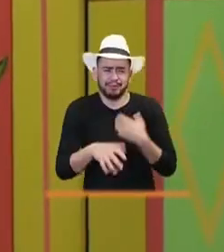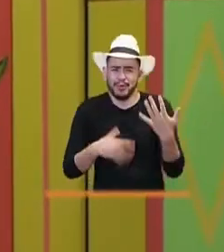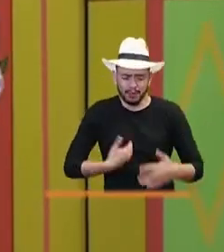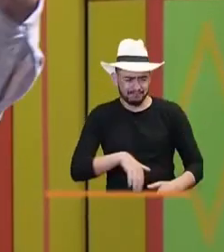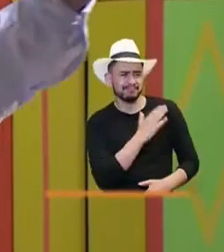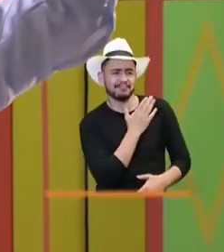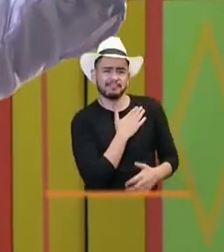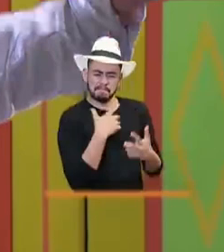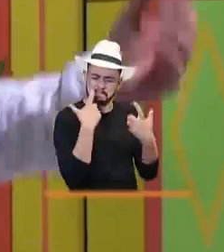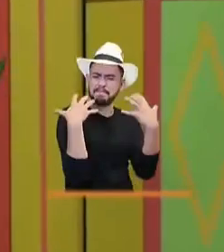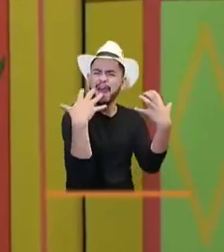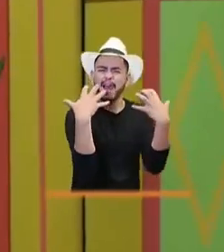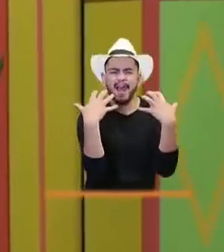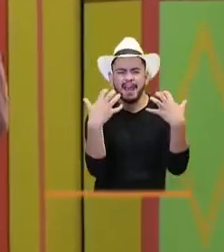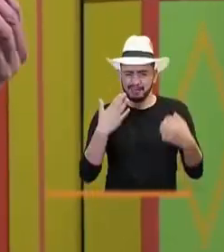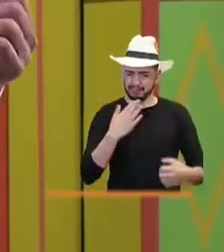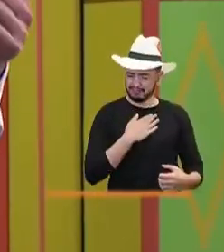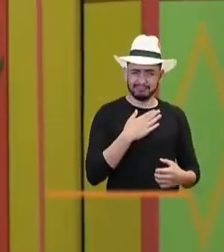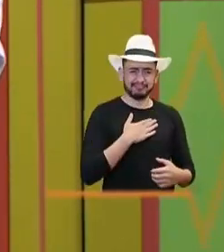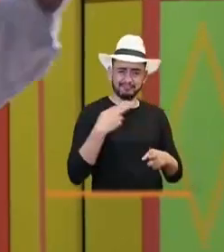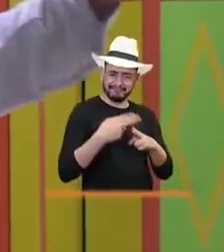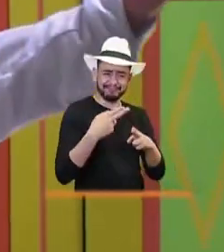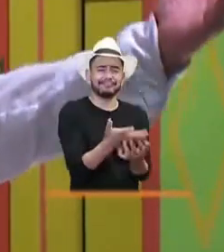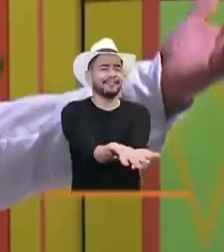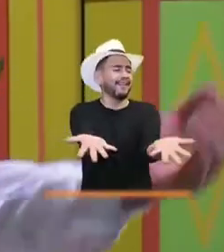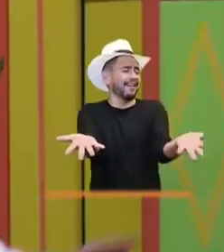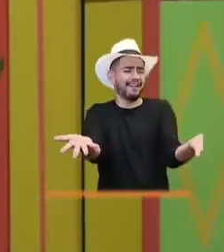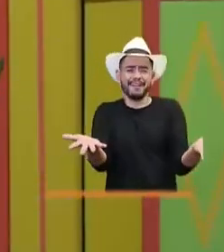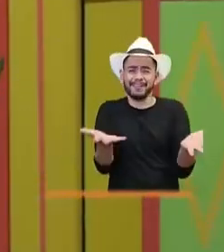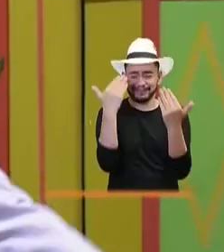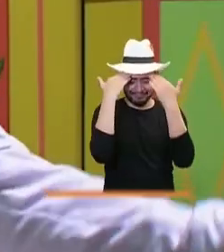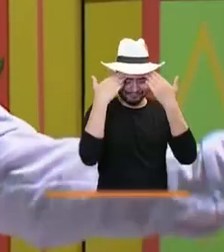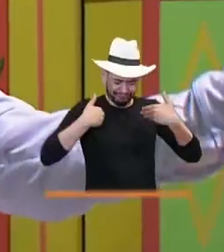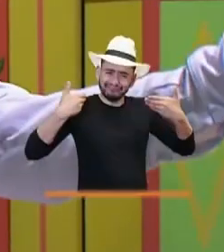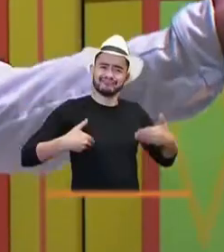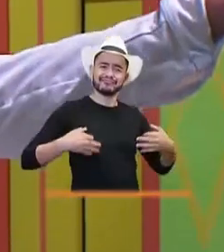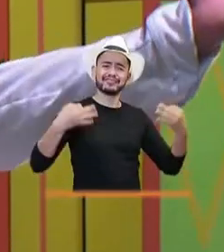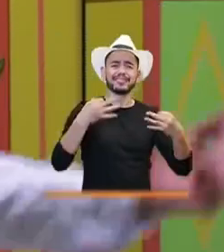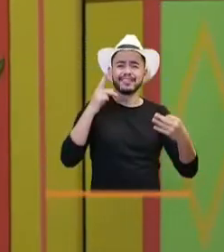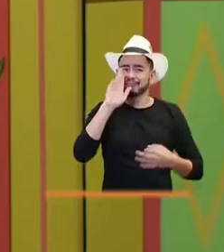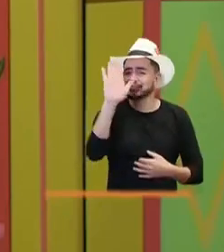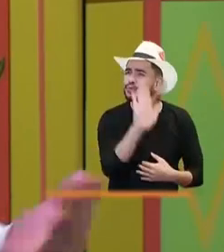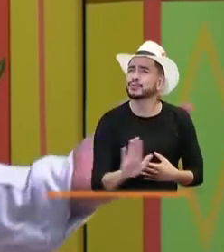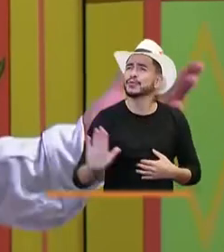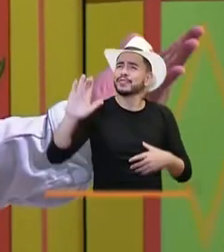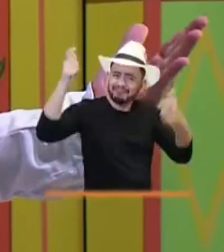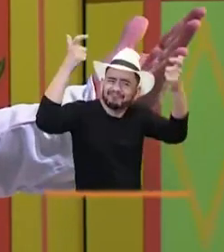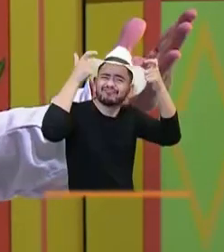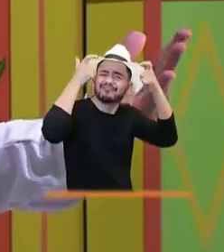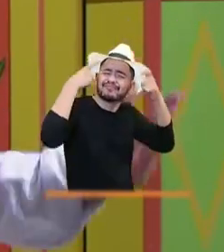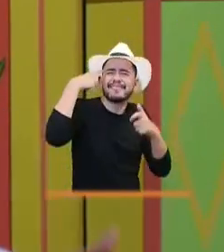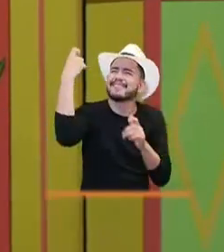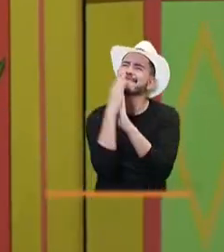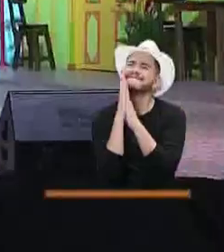soy Jovan Mejía, pero ser rey nacional también es mi